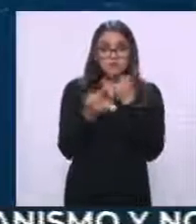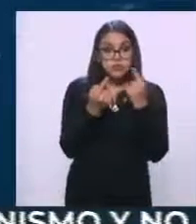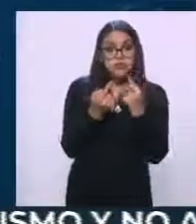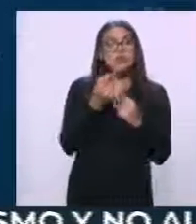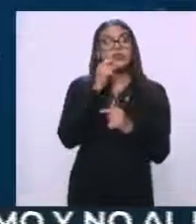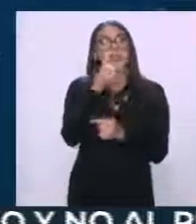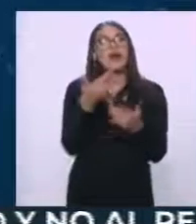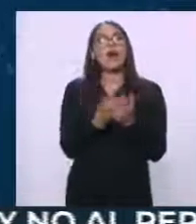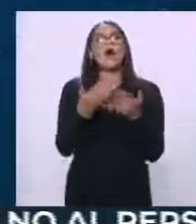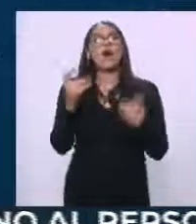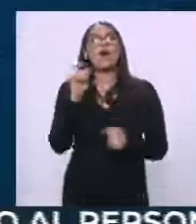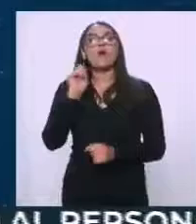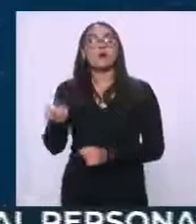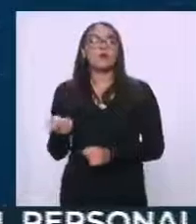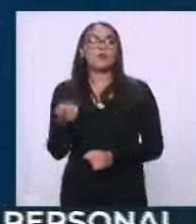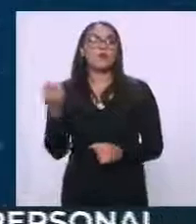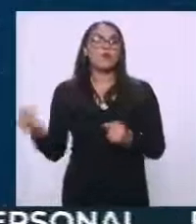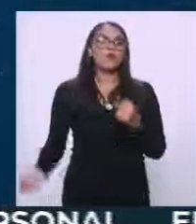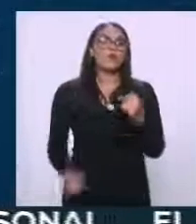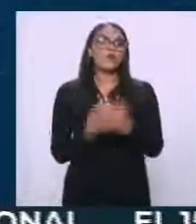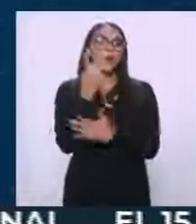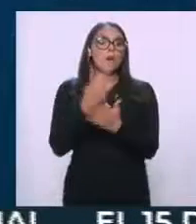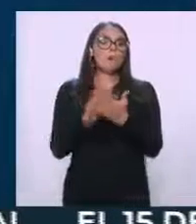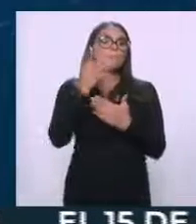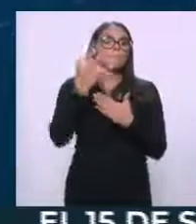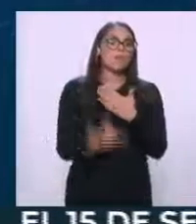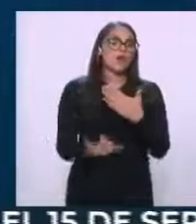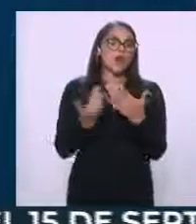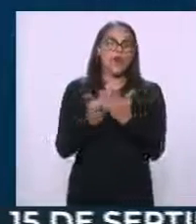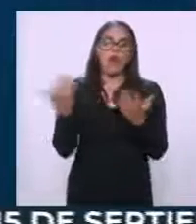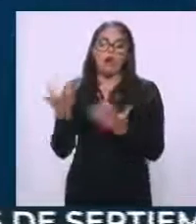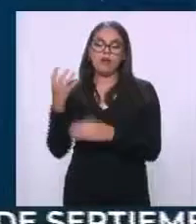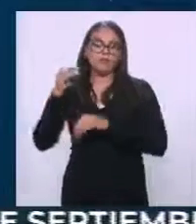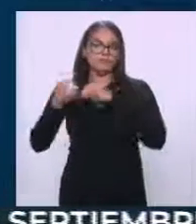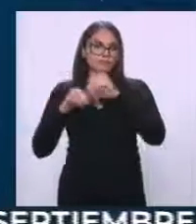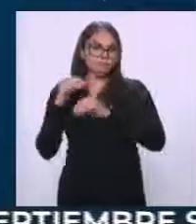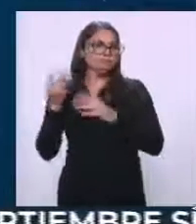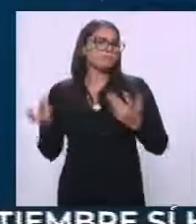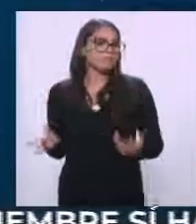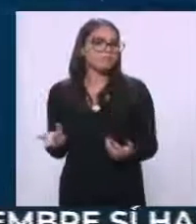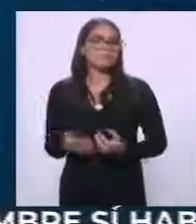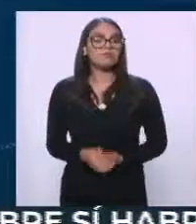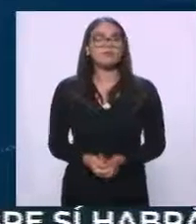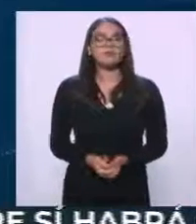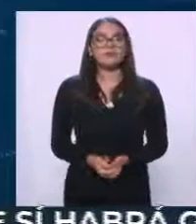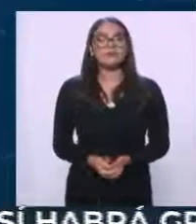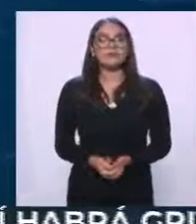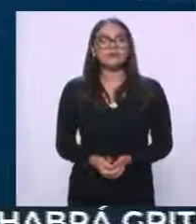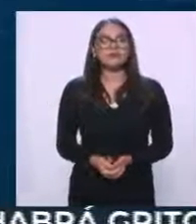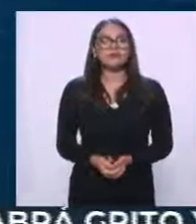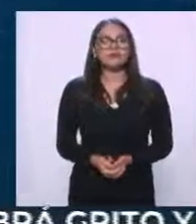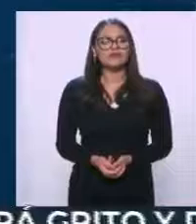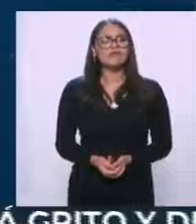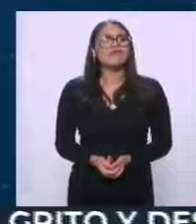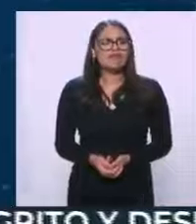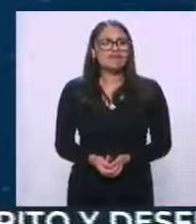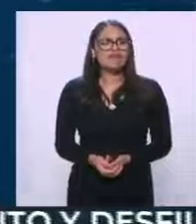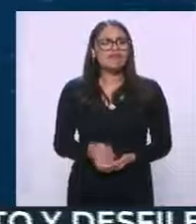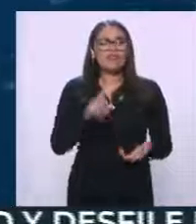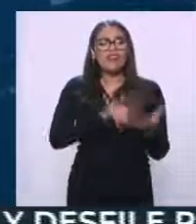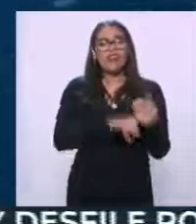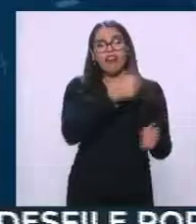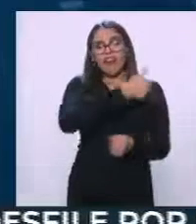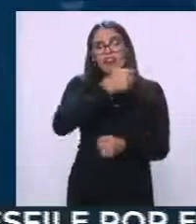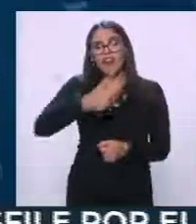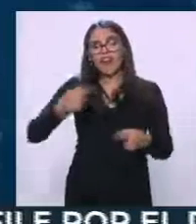con el proyecto nuevo que van a hacer. Lo que establecieron básicamente en su discusión, y